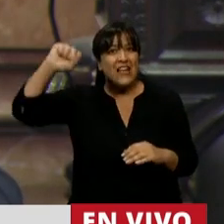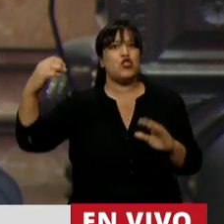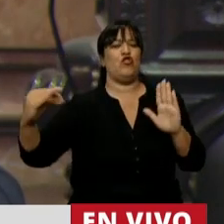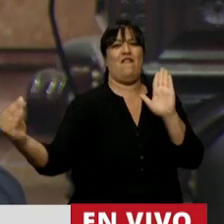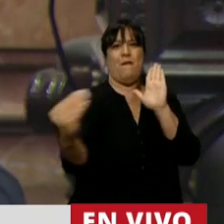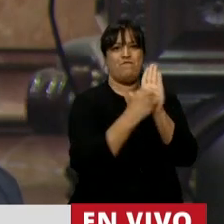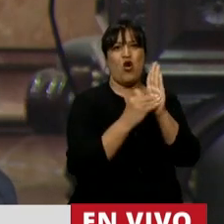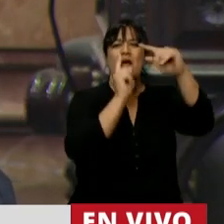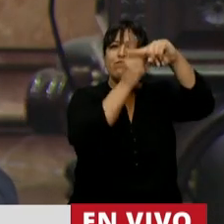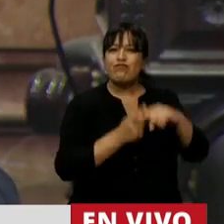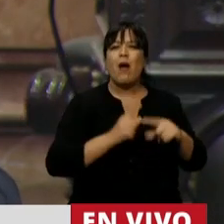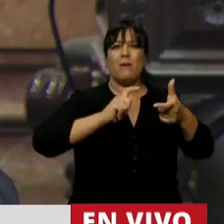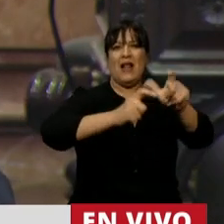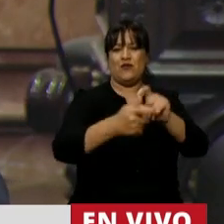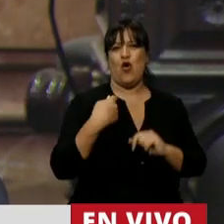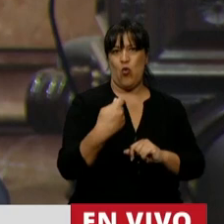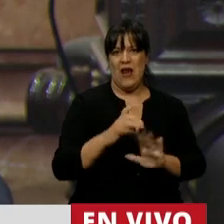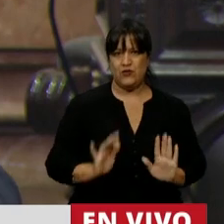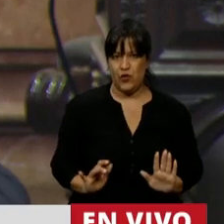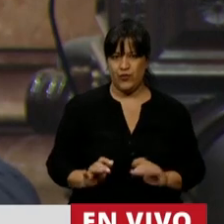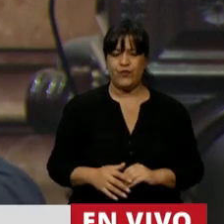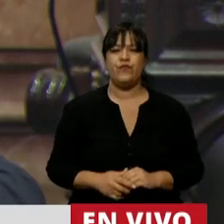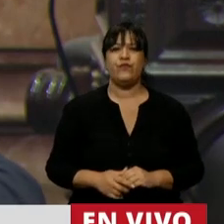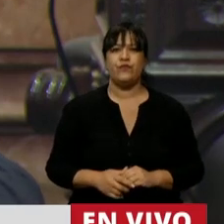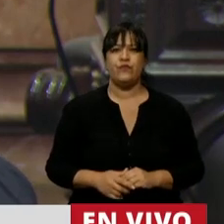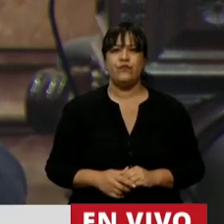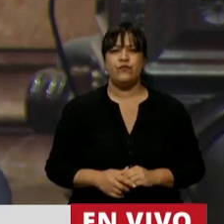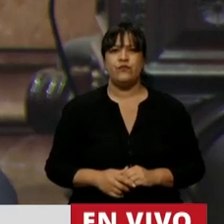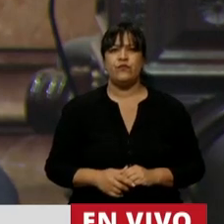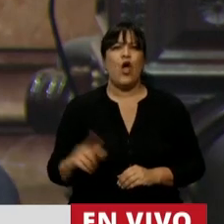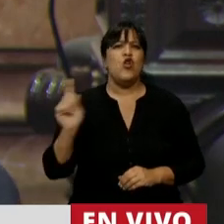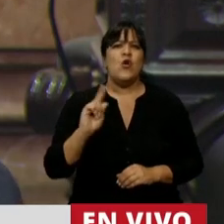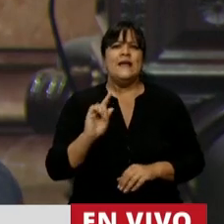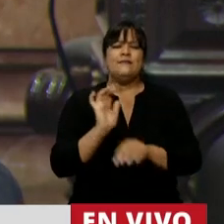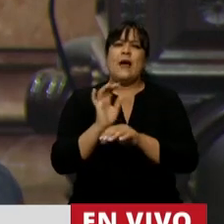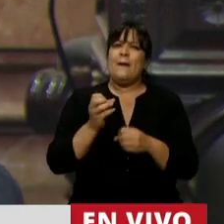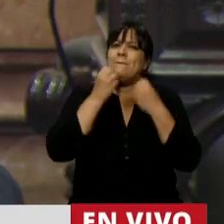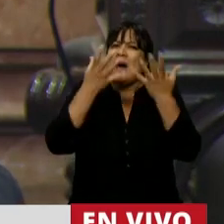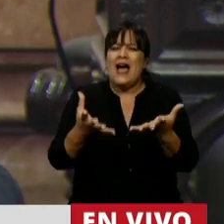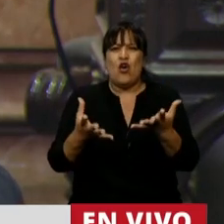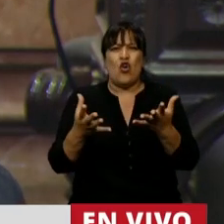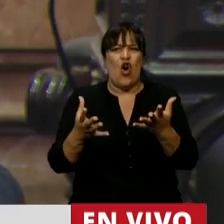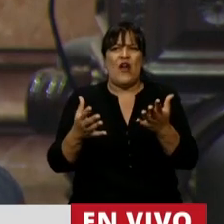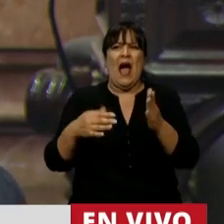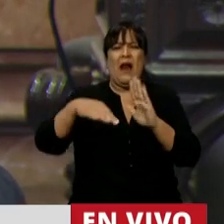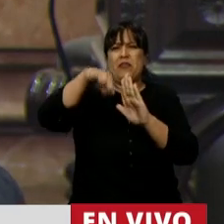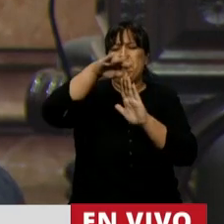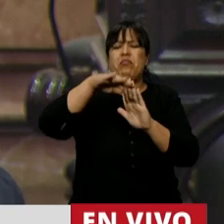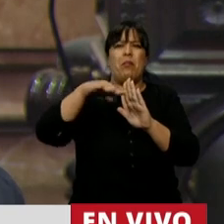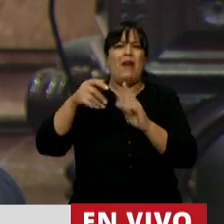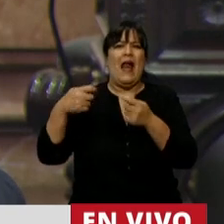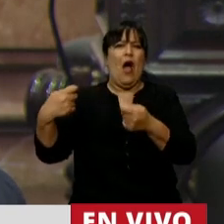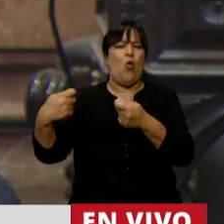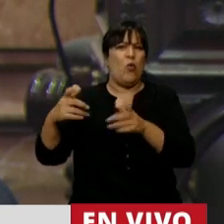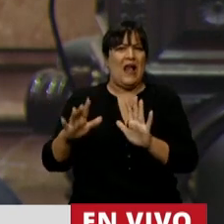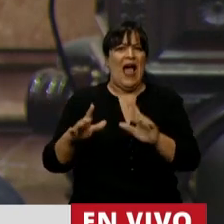la fórmula de movilidad jubilatoria. No le vamos a mejorar ninguna condición a ningún